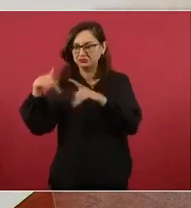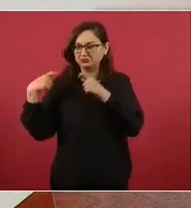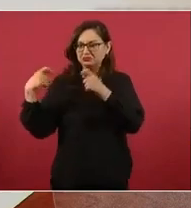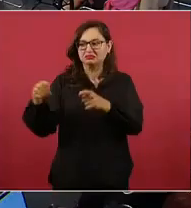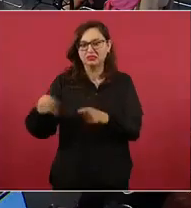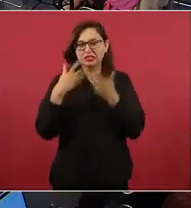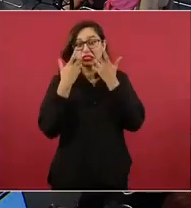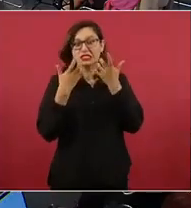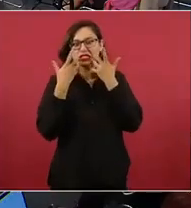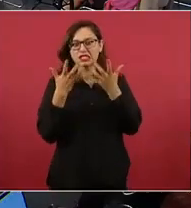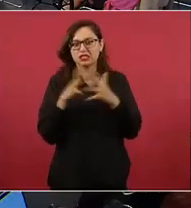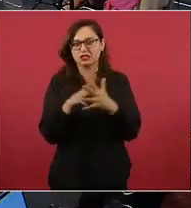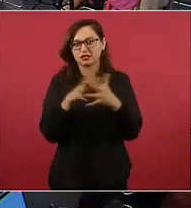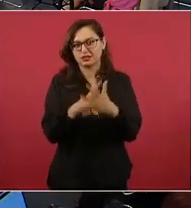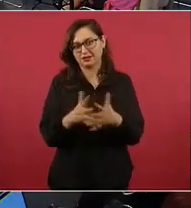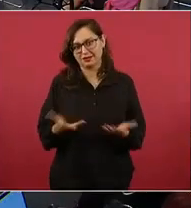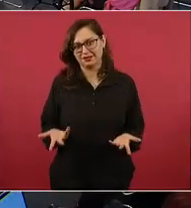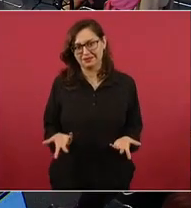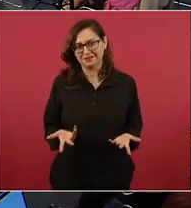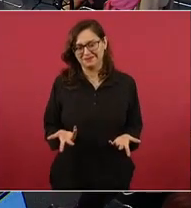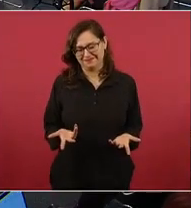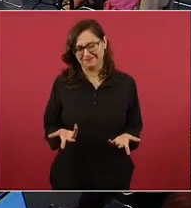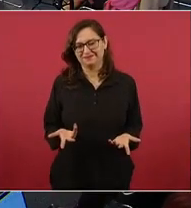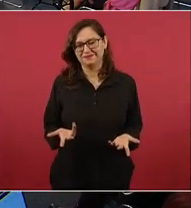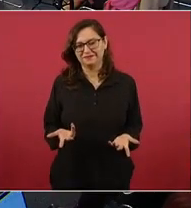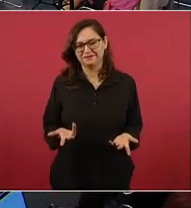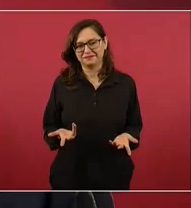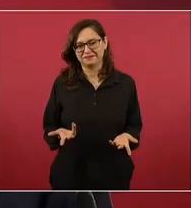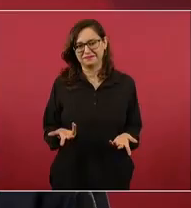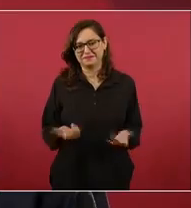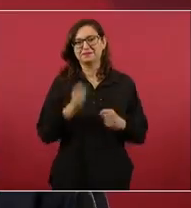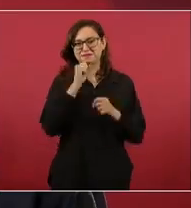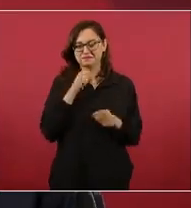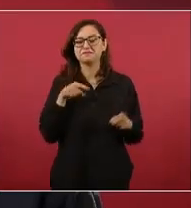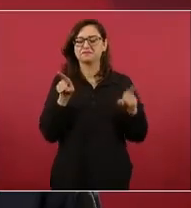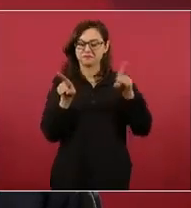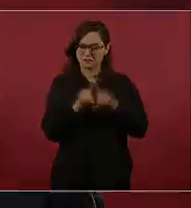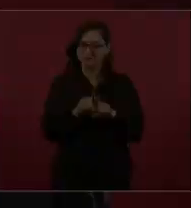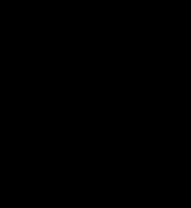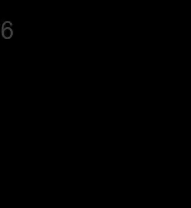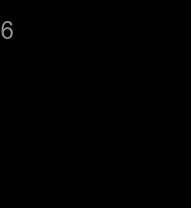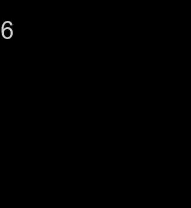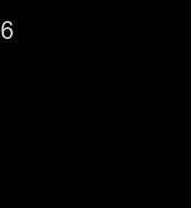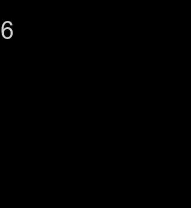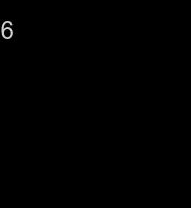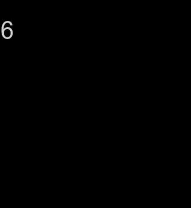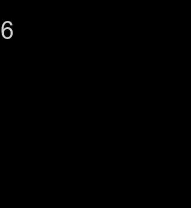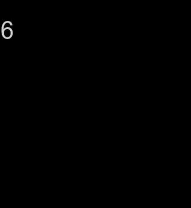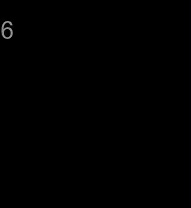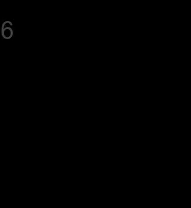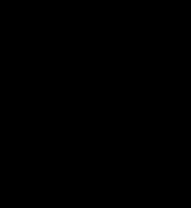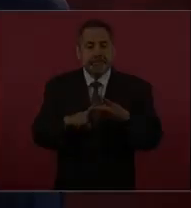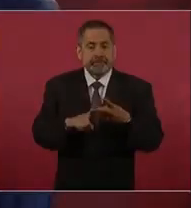¿sí?, cuando se hizo esa mención. Y luego hubo también una declaración que no quede